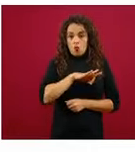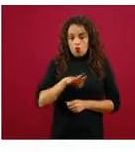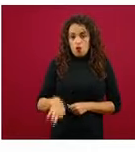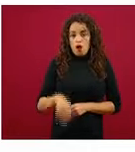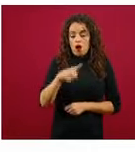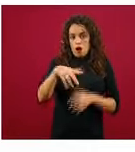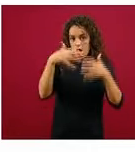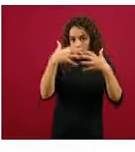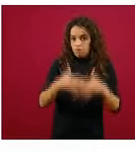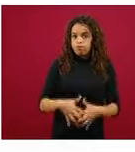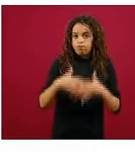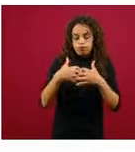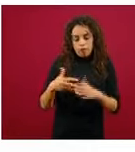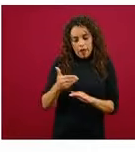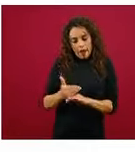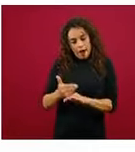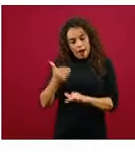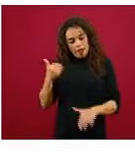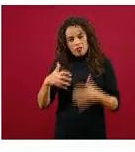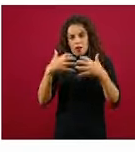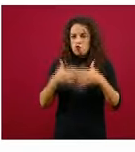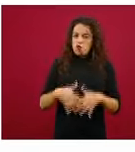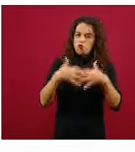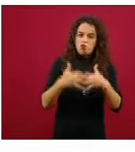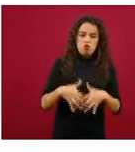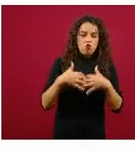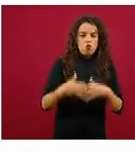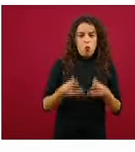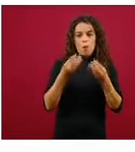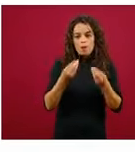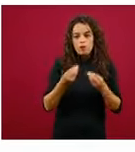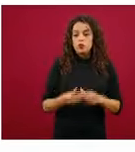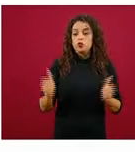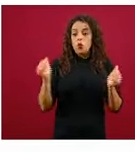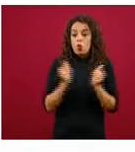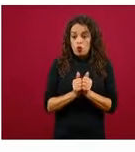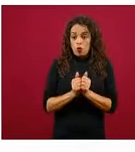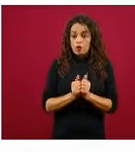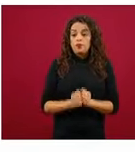manufactura adelantada, y con 2,000 millones de dosis